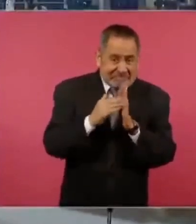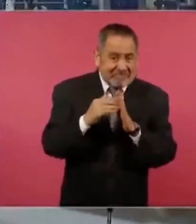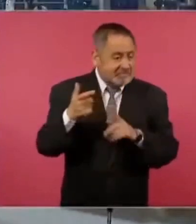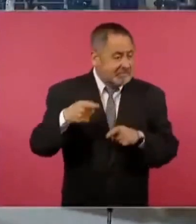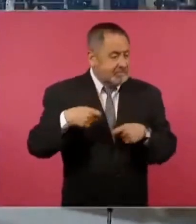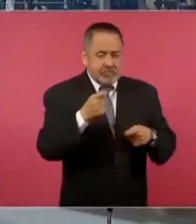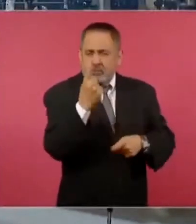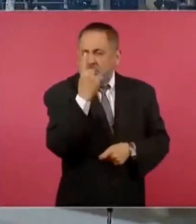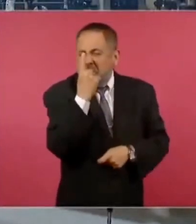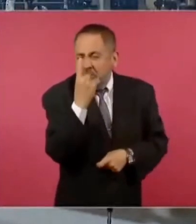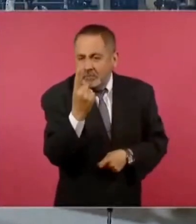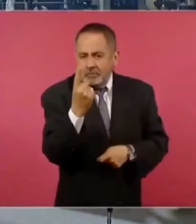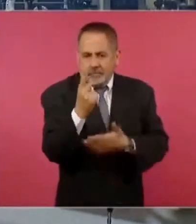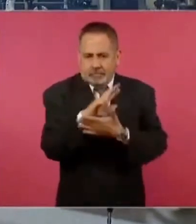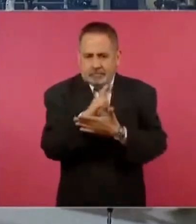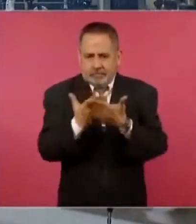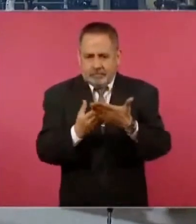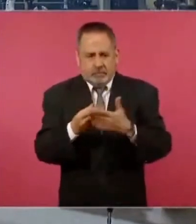Un recibo nada más,